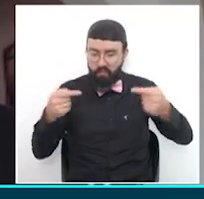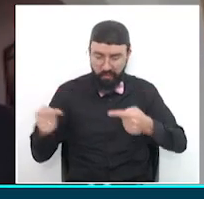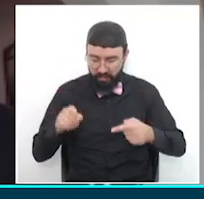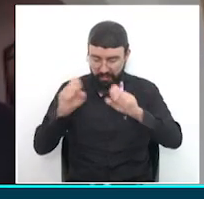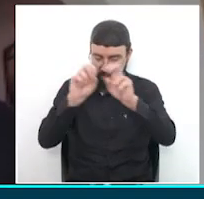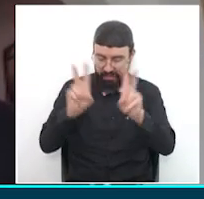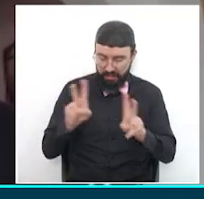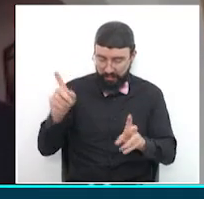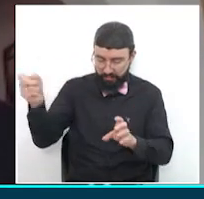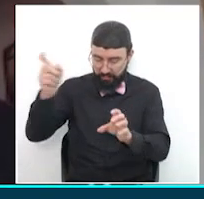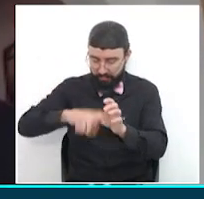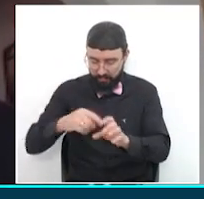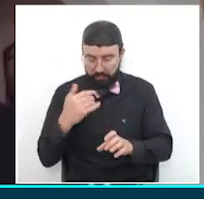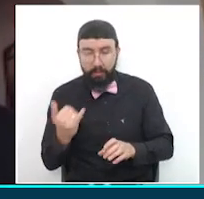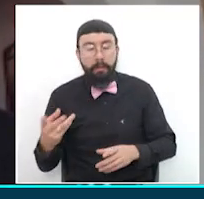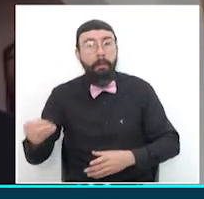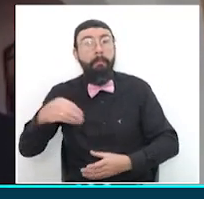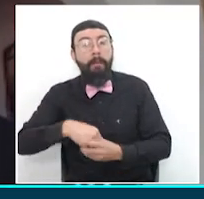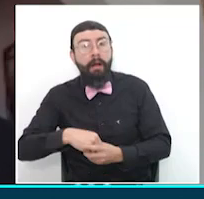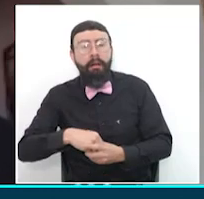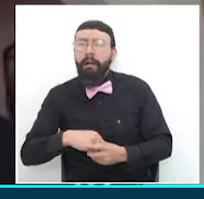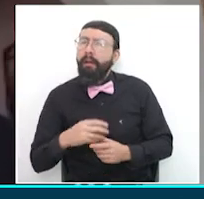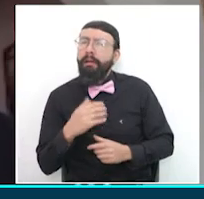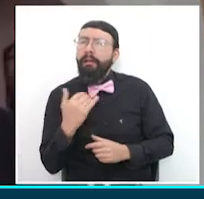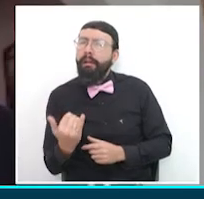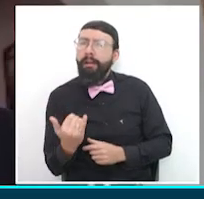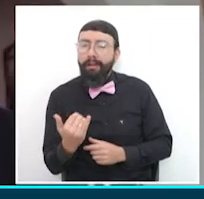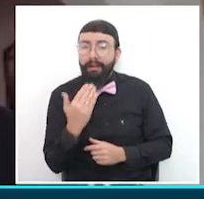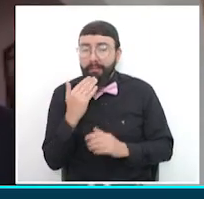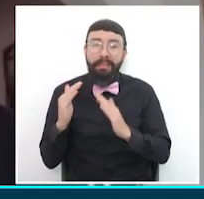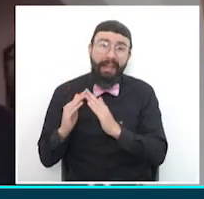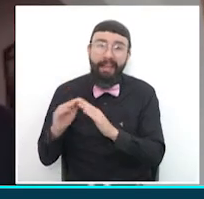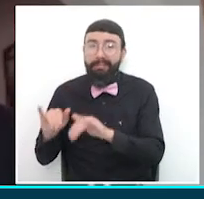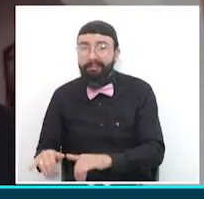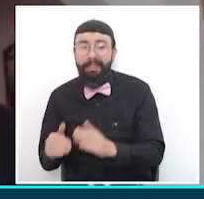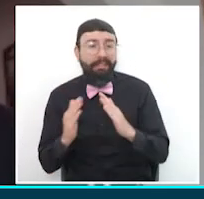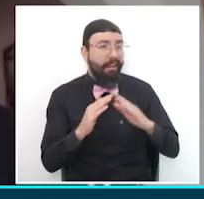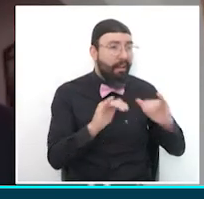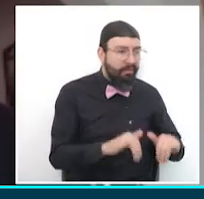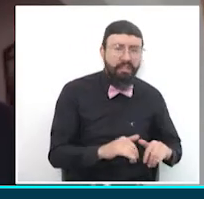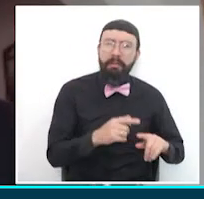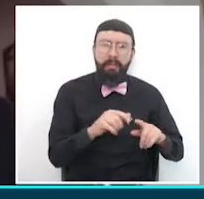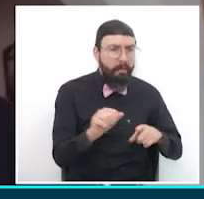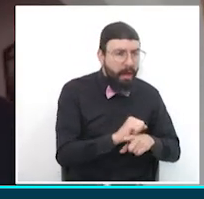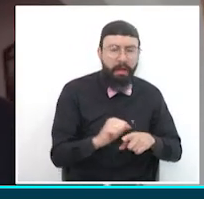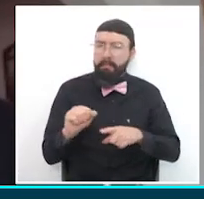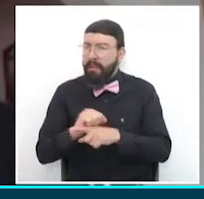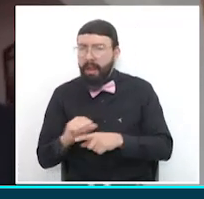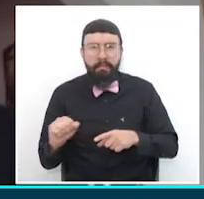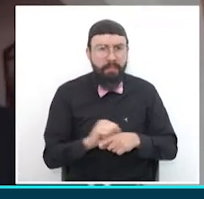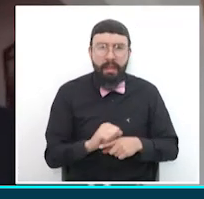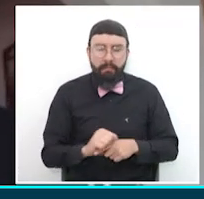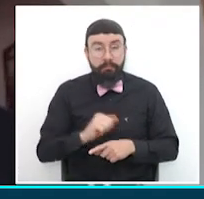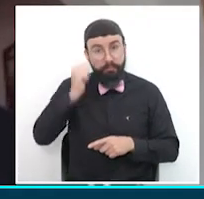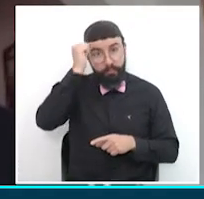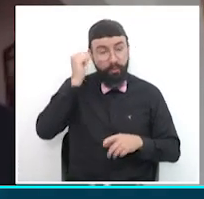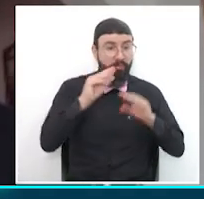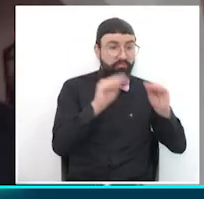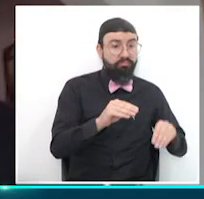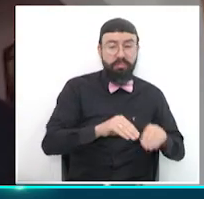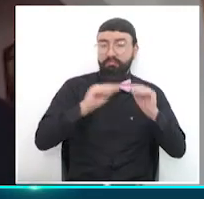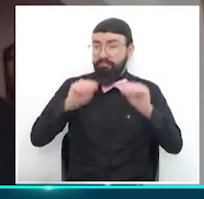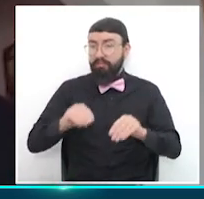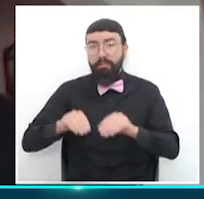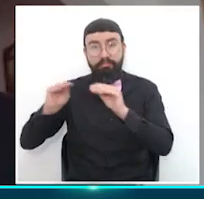todos nuestros deportistas que están desde sus casas confinados y entrenando en el día a día con los entrenadores y los preparadores físicos